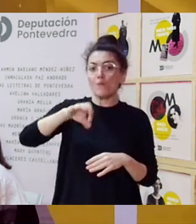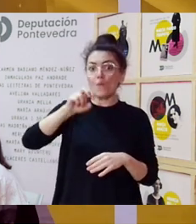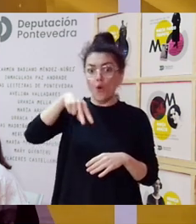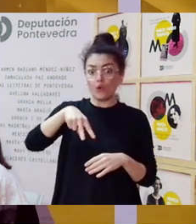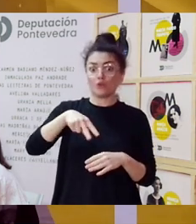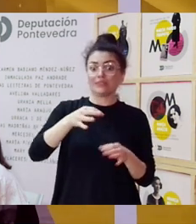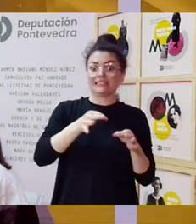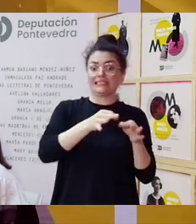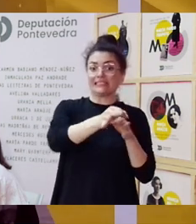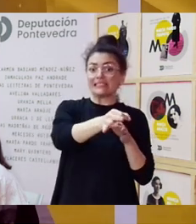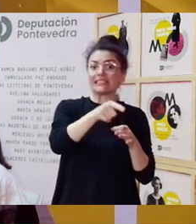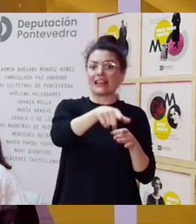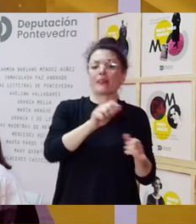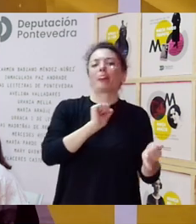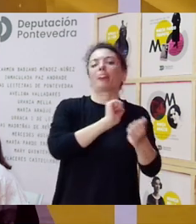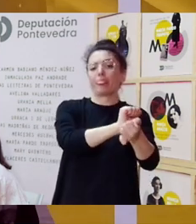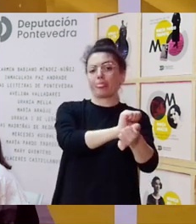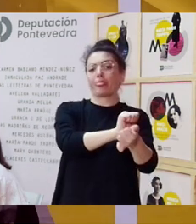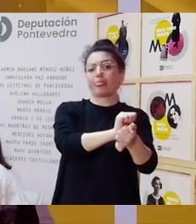San Simón,